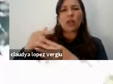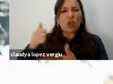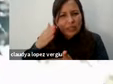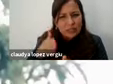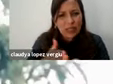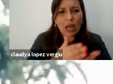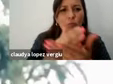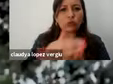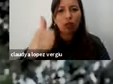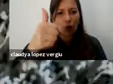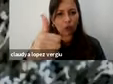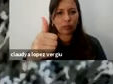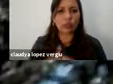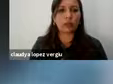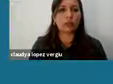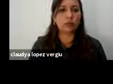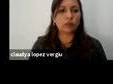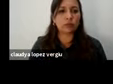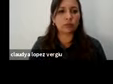Es la correcta.